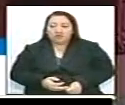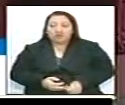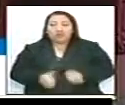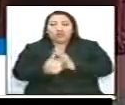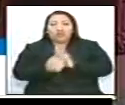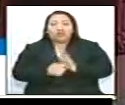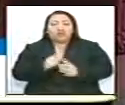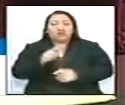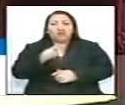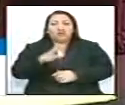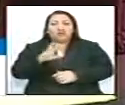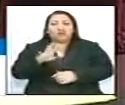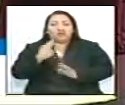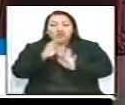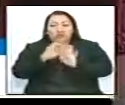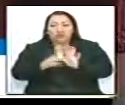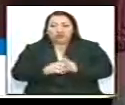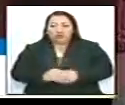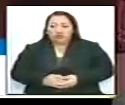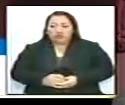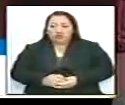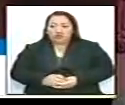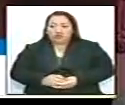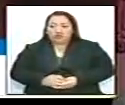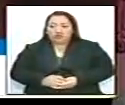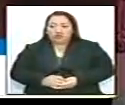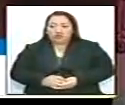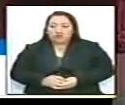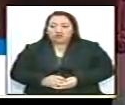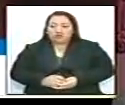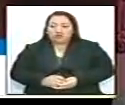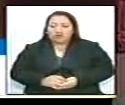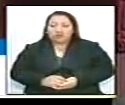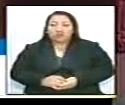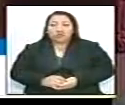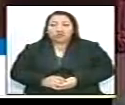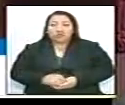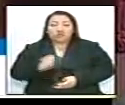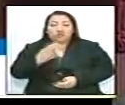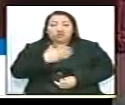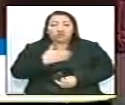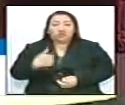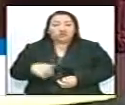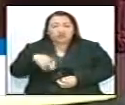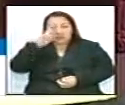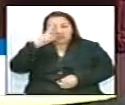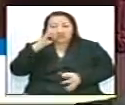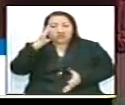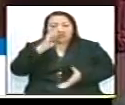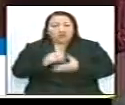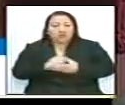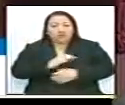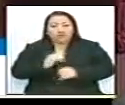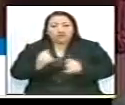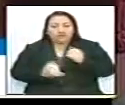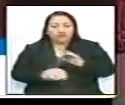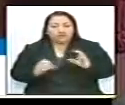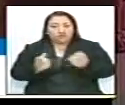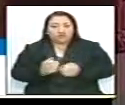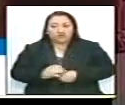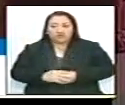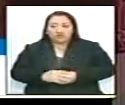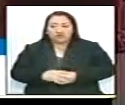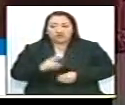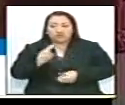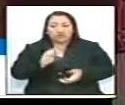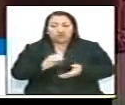de la Constitución, ¿no?, dice: el presidente de la República está facultado para disolver el Congreso si éste ha censurado o negado su confianza a dos